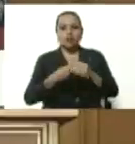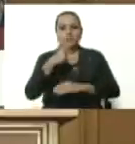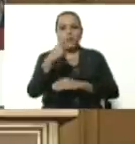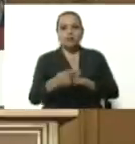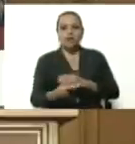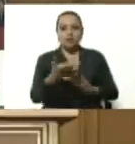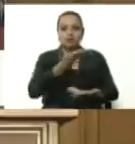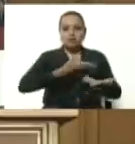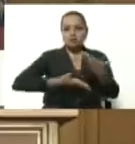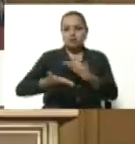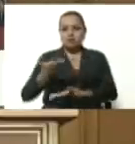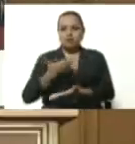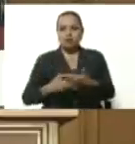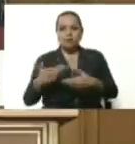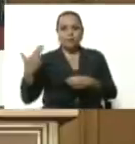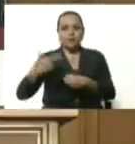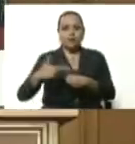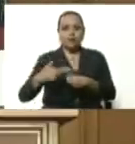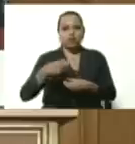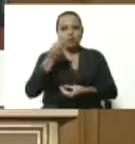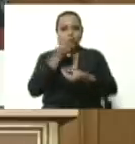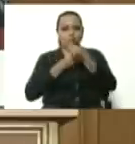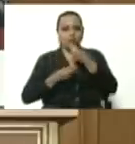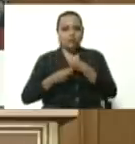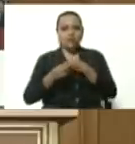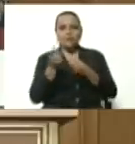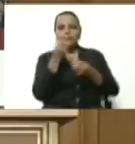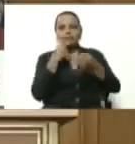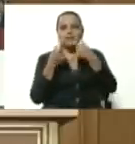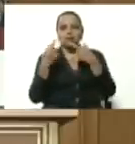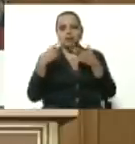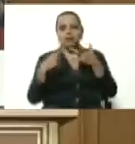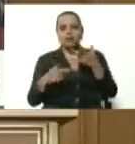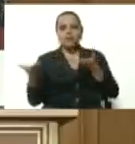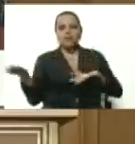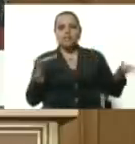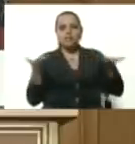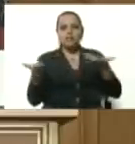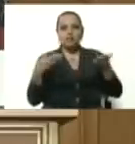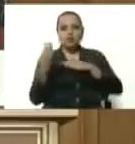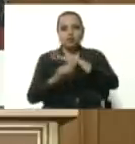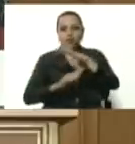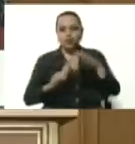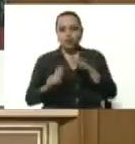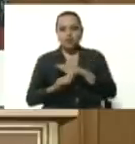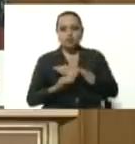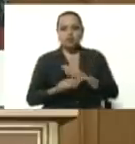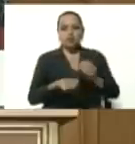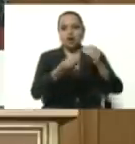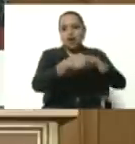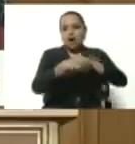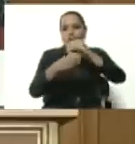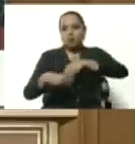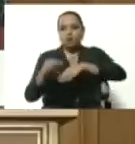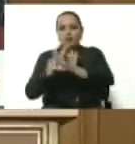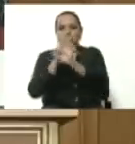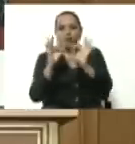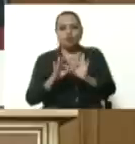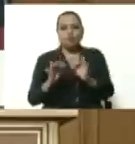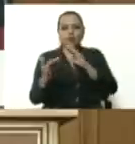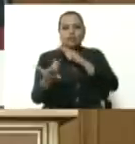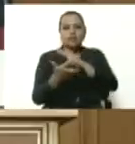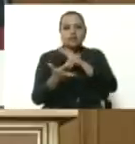de intercambio de petróleo por alimentos, medicamentos e insumos para servicios básicos en concordancia con los mecanismos